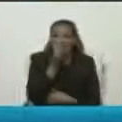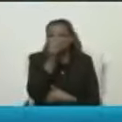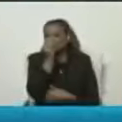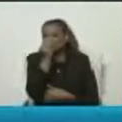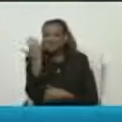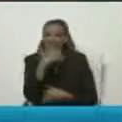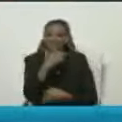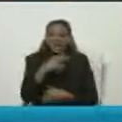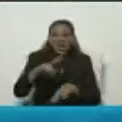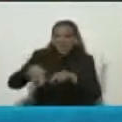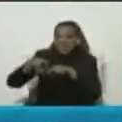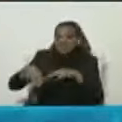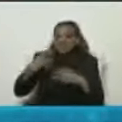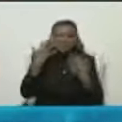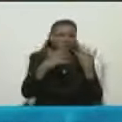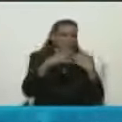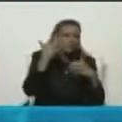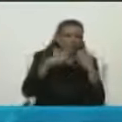Ellos se ríen, mira.